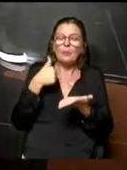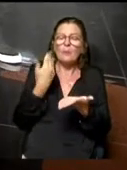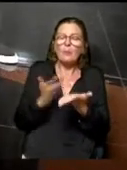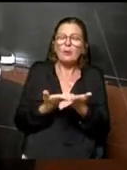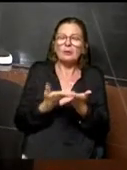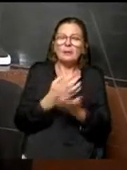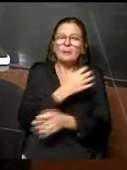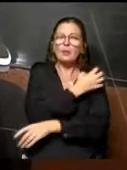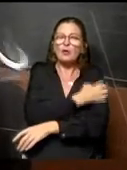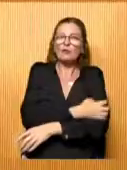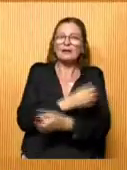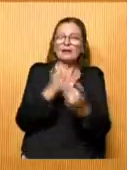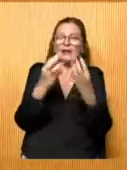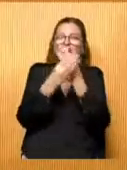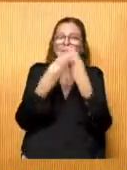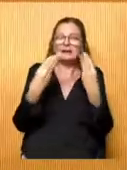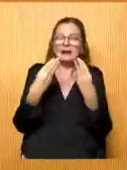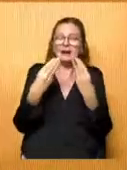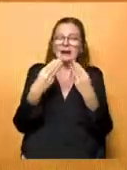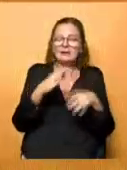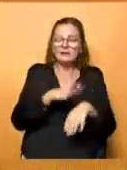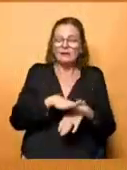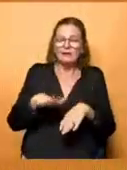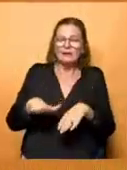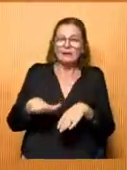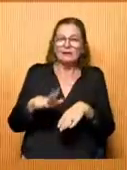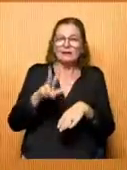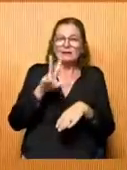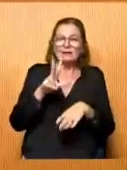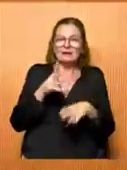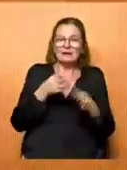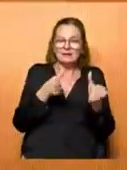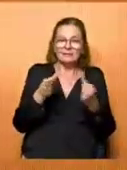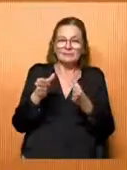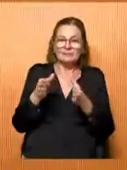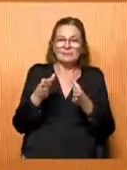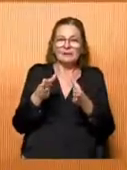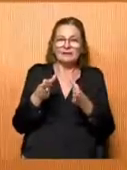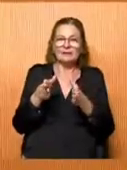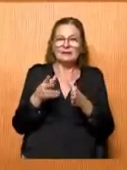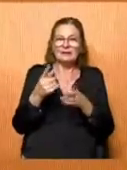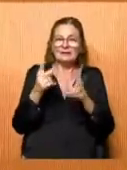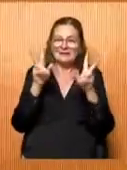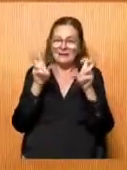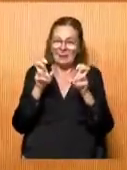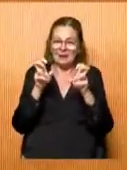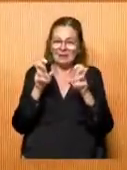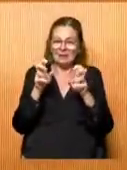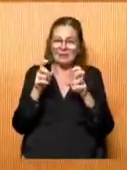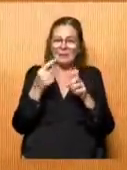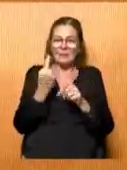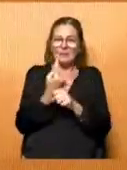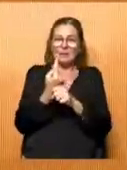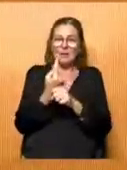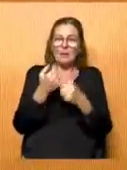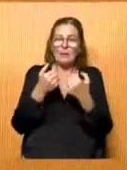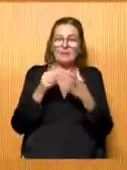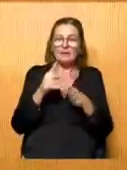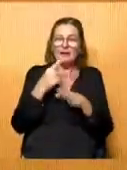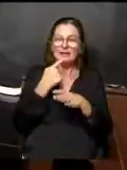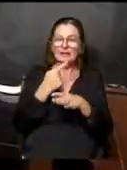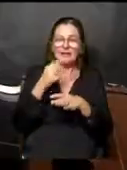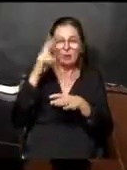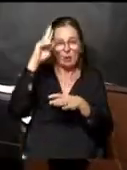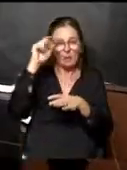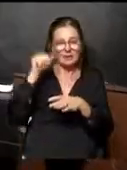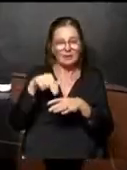pobreza en general y pobreza infantil en tres ámbitos, digamos, en la discusión pública, en tres ámbitos en particular, como decías. Primero vamos a empezar con opinión pública,